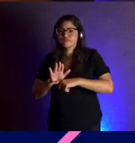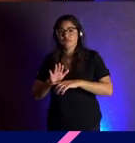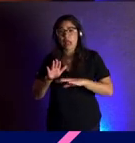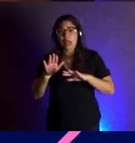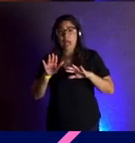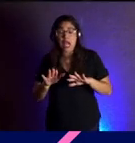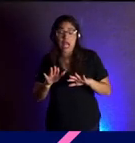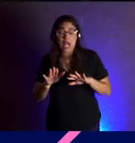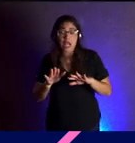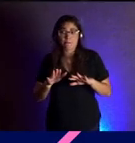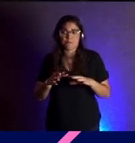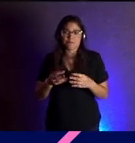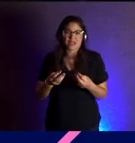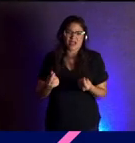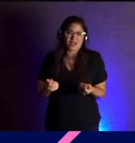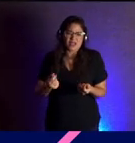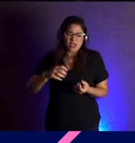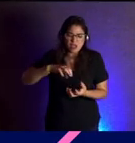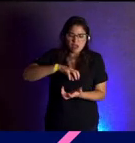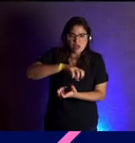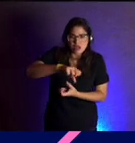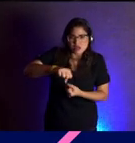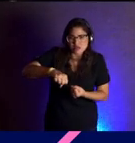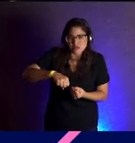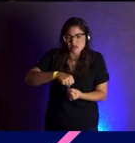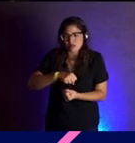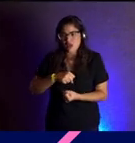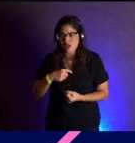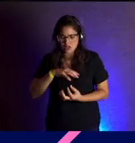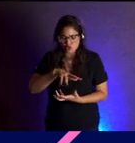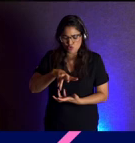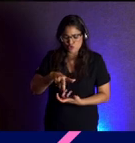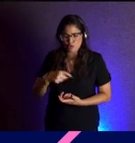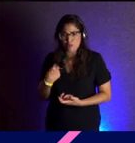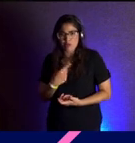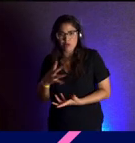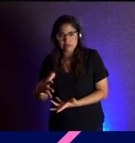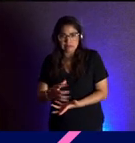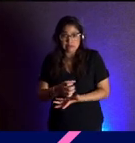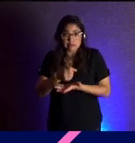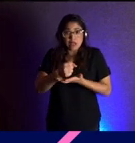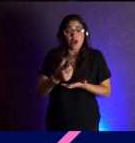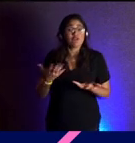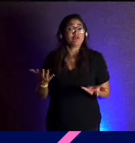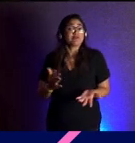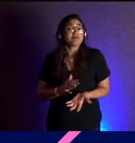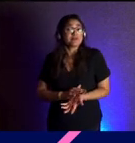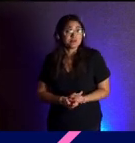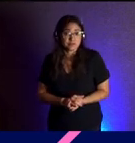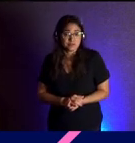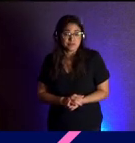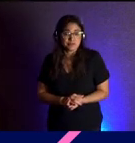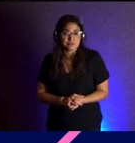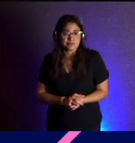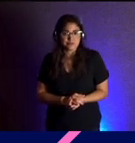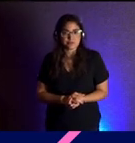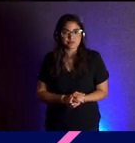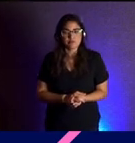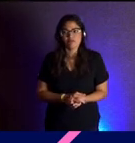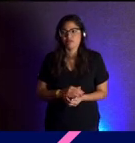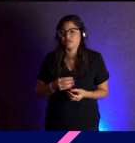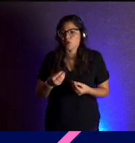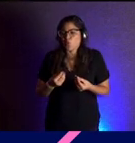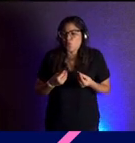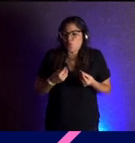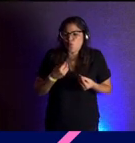Especializándose. Aprender más, trabajar mucho con expertos para entender qué tipo de soluciones, la dimensión